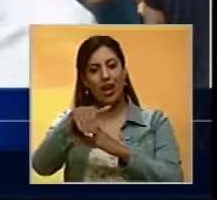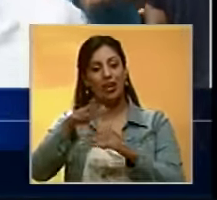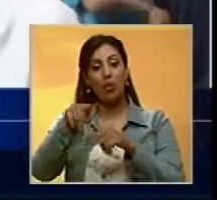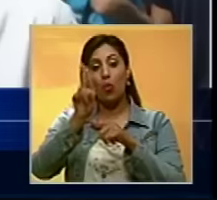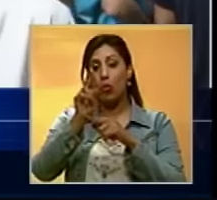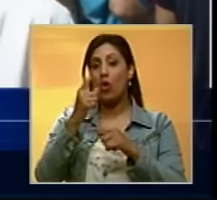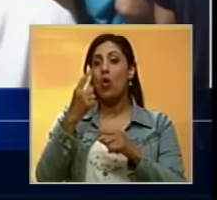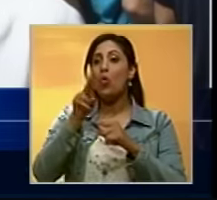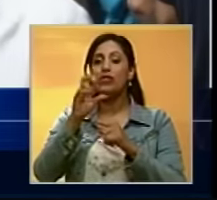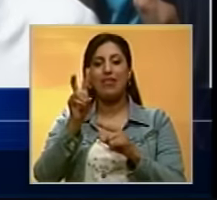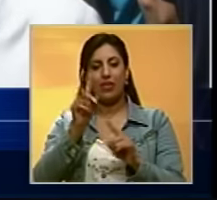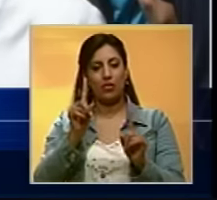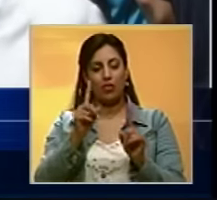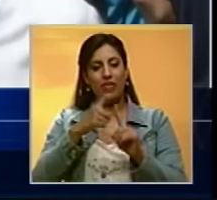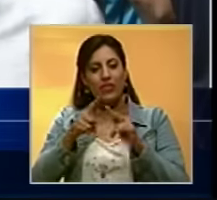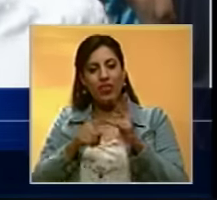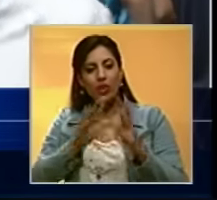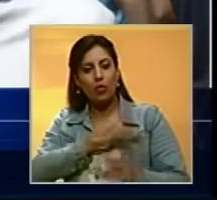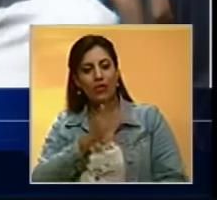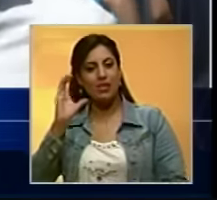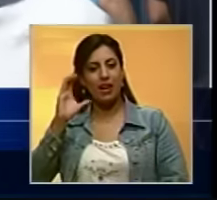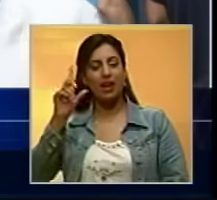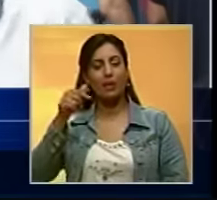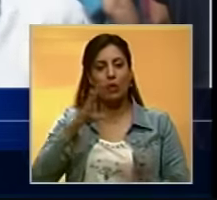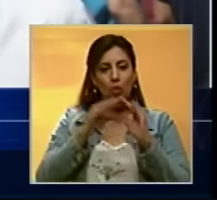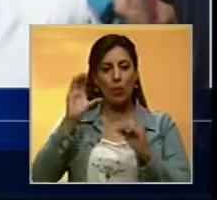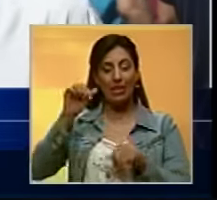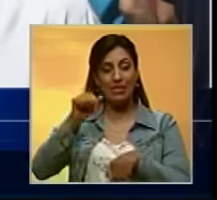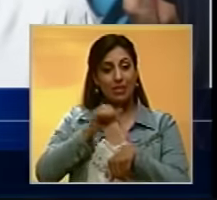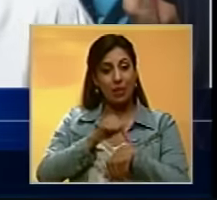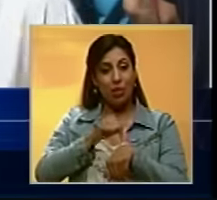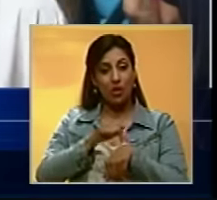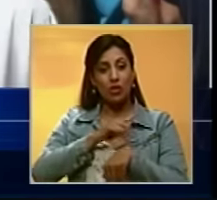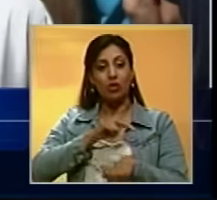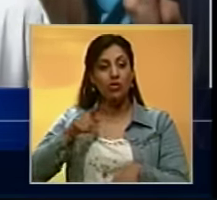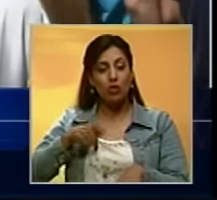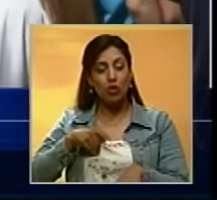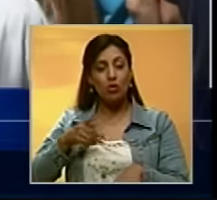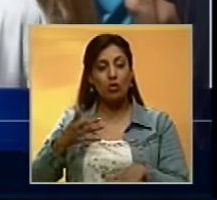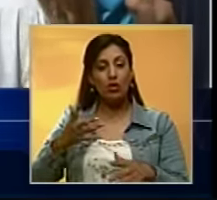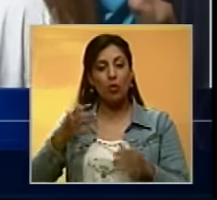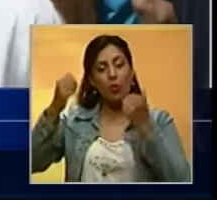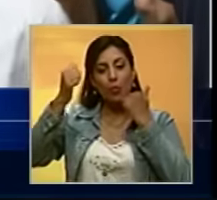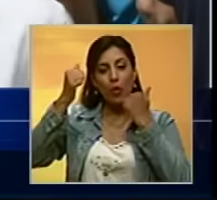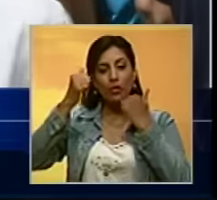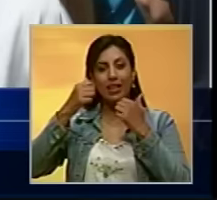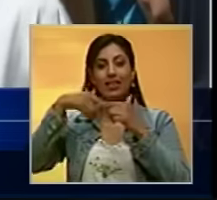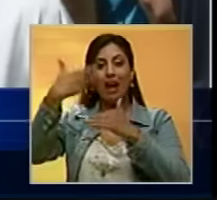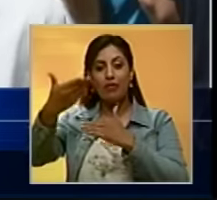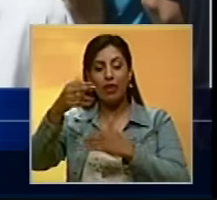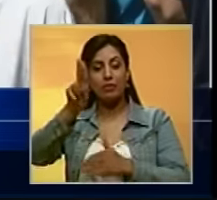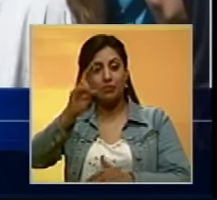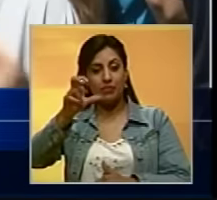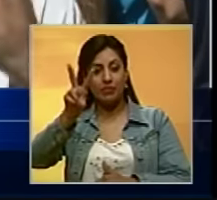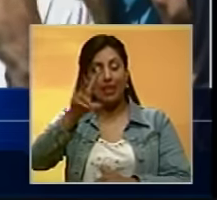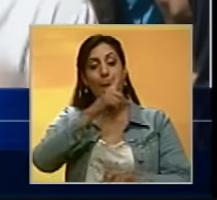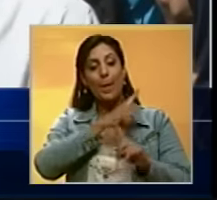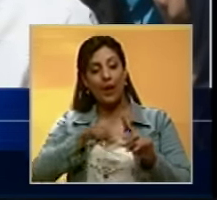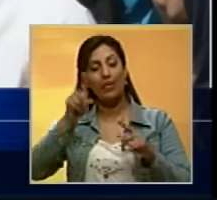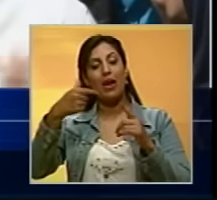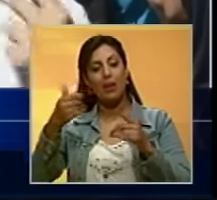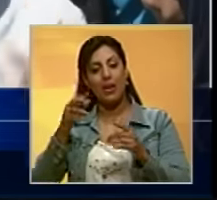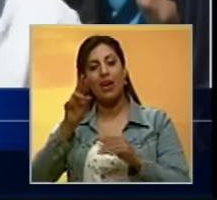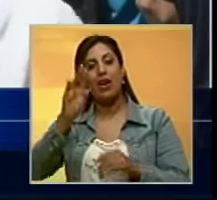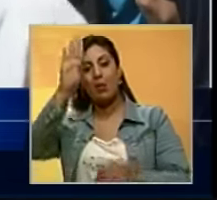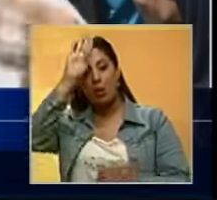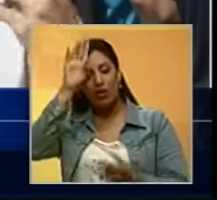la universidad central sino distintas universidades en Caracas y en todo el país en este momento estamos protestando afuera de la uscb pero también lo están haciendo afuera de